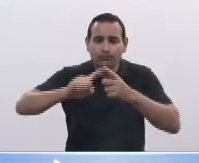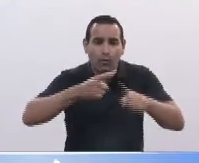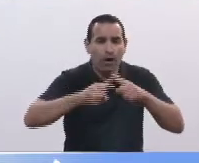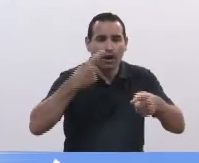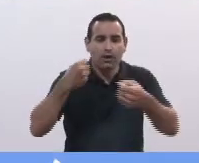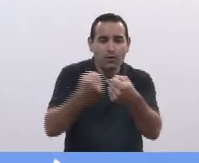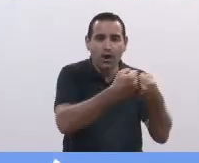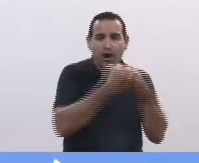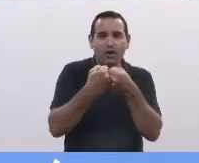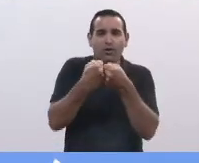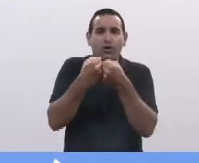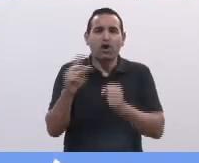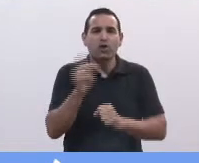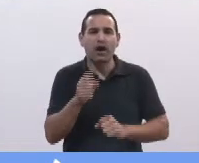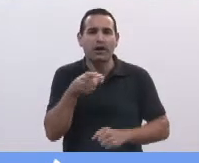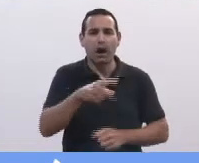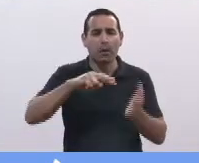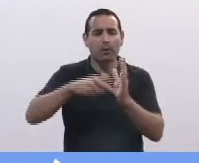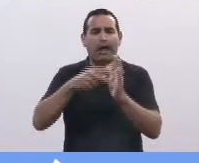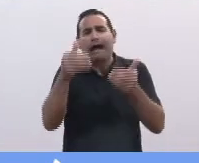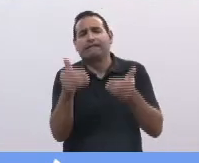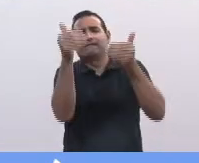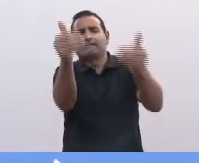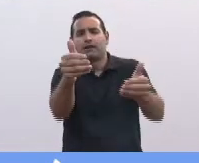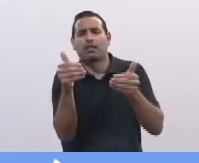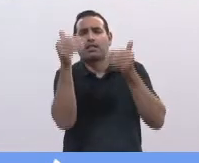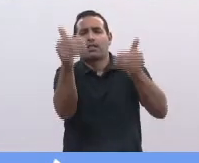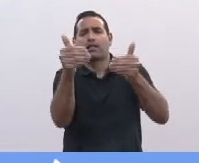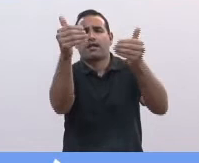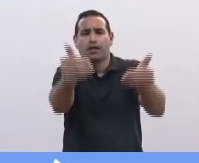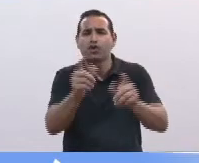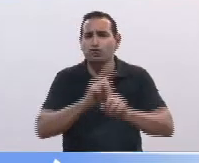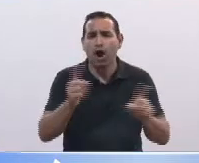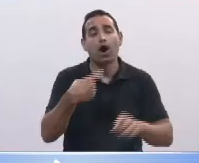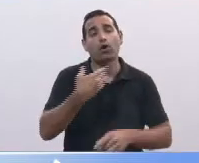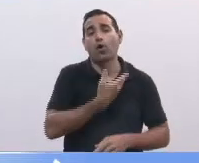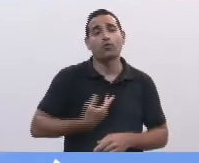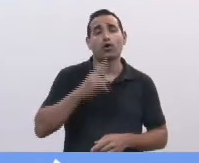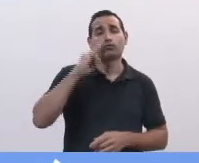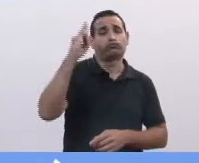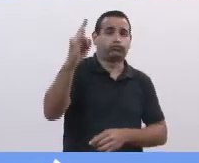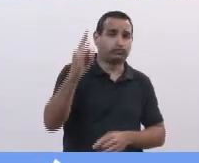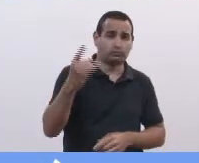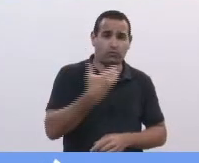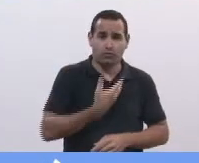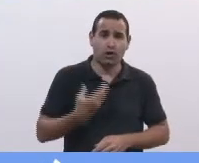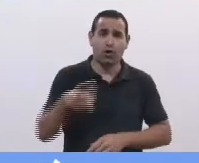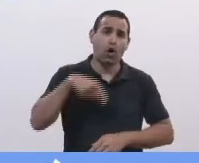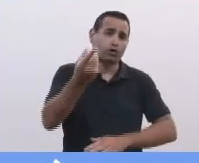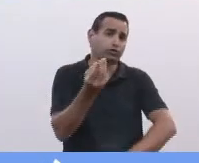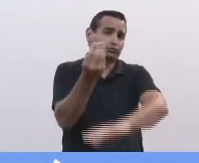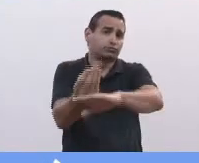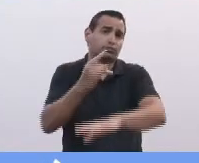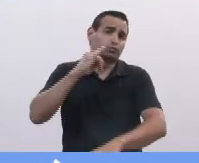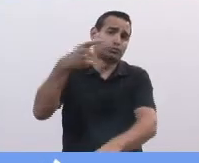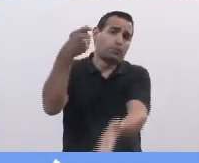gobierno. No se logran pateando el problema para adelante, dejándole al próximo gobierno los pagos. No